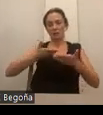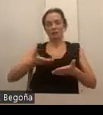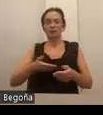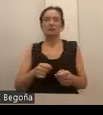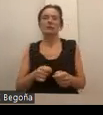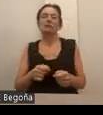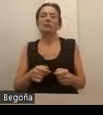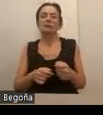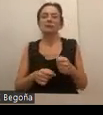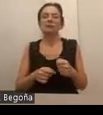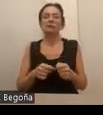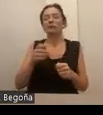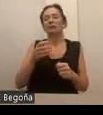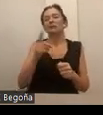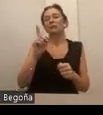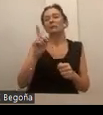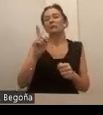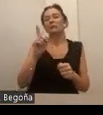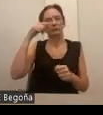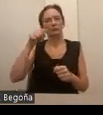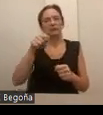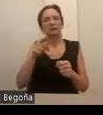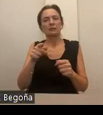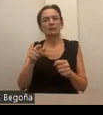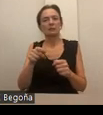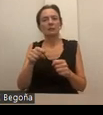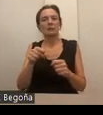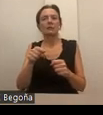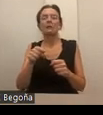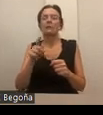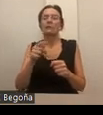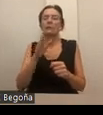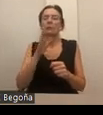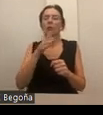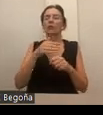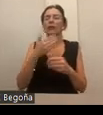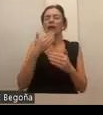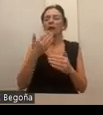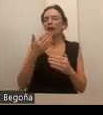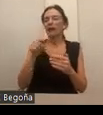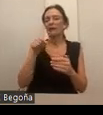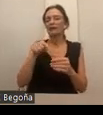bueno, a nivel metabólico, que sepáis que también por su efecto fibra, por el glucomanano,